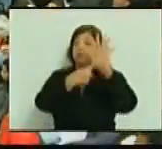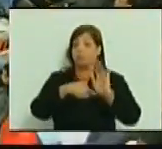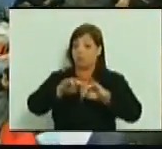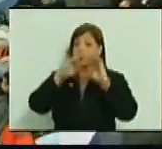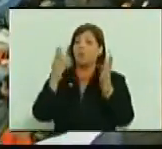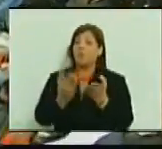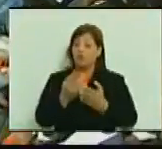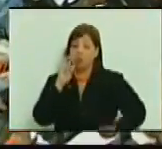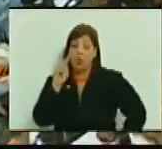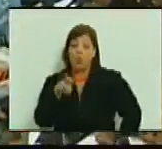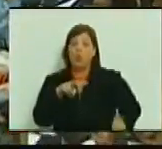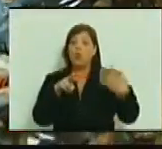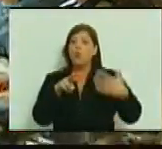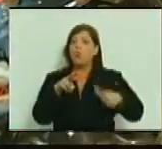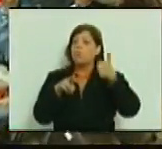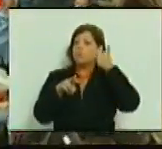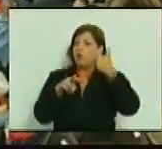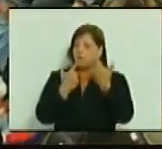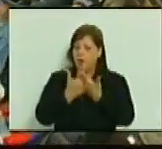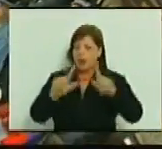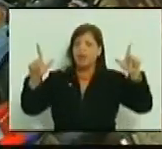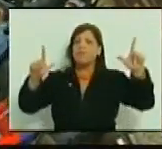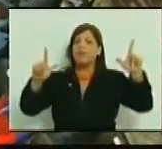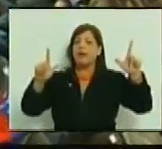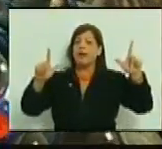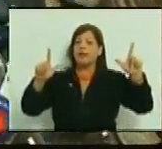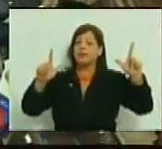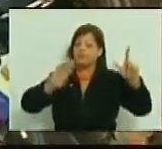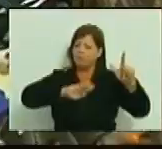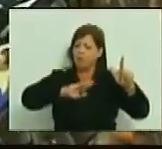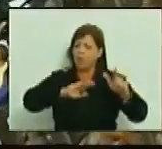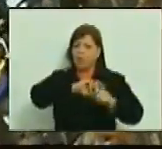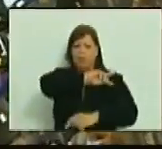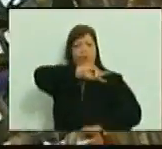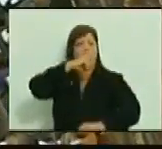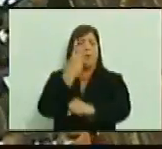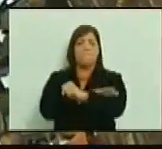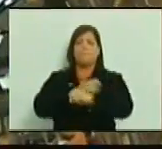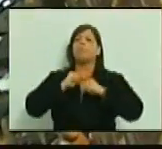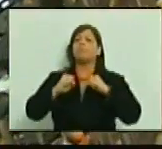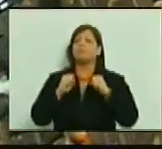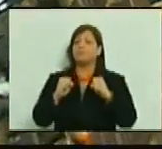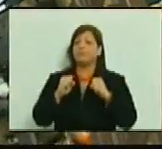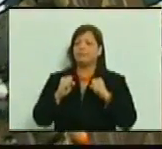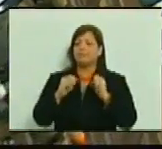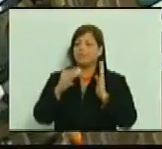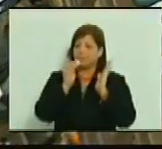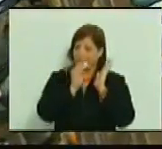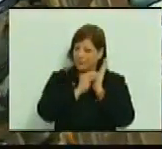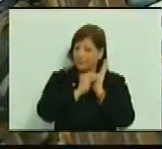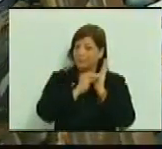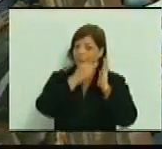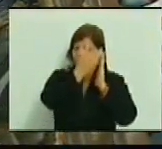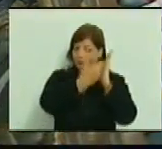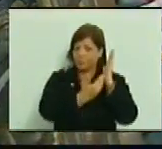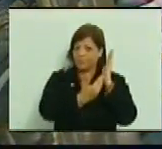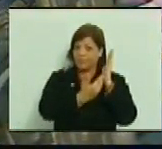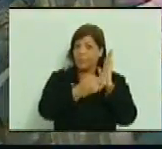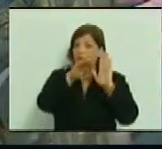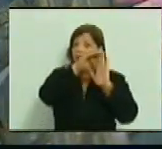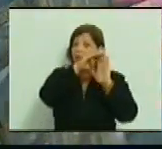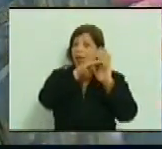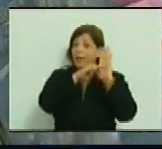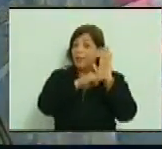decidido ser libres, independientes y soberanos. considerando que las